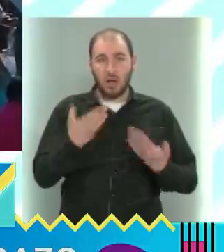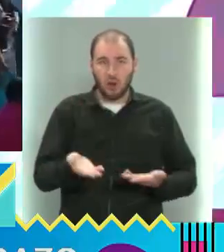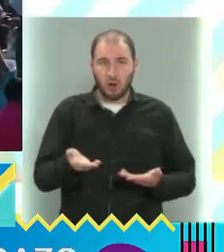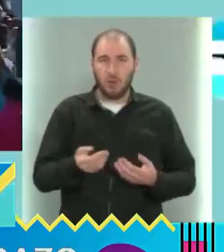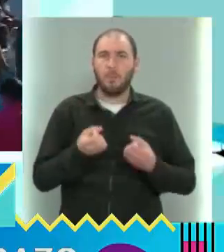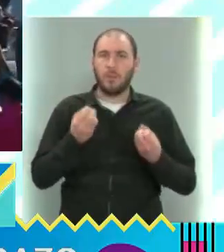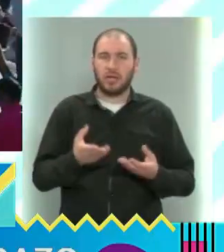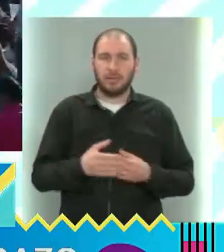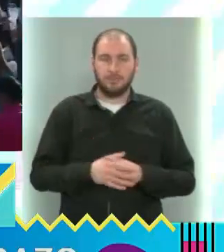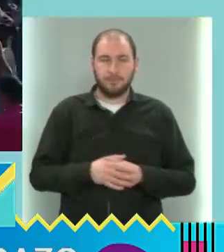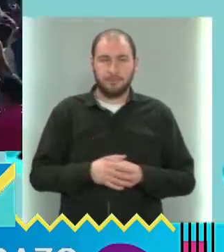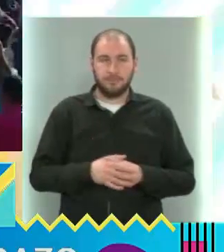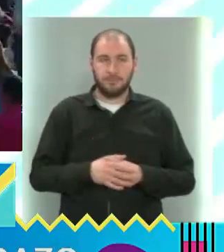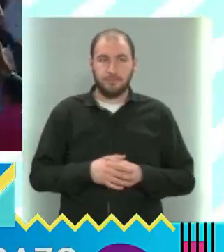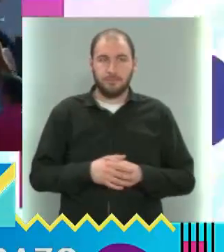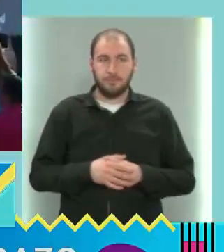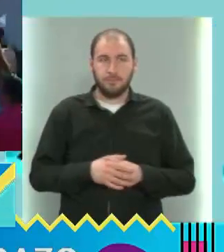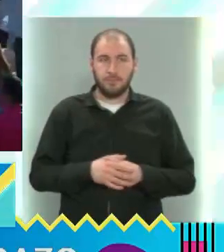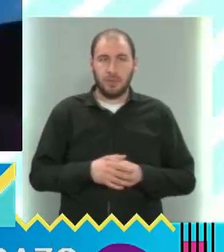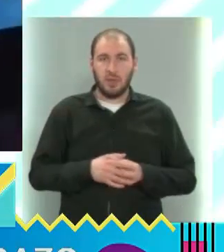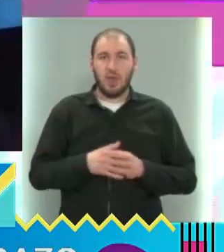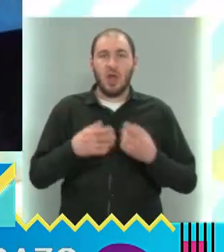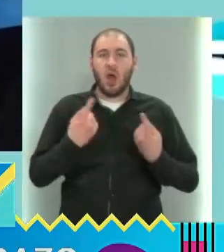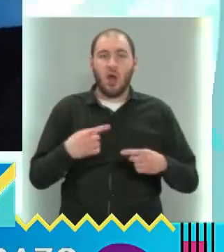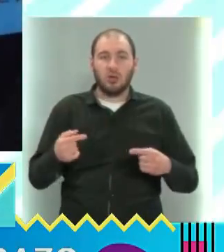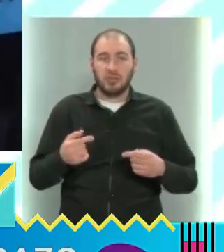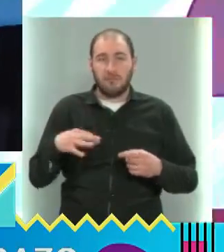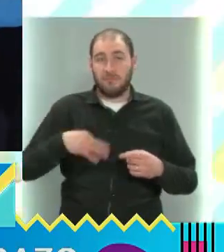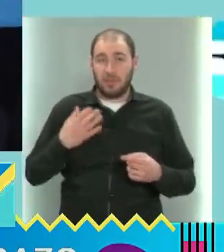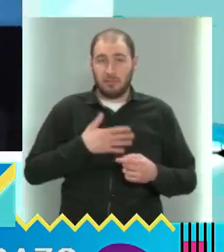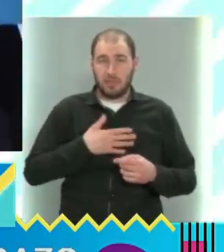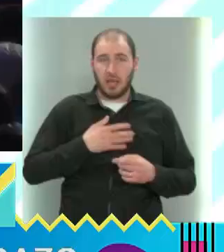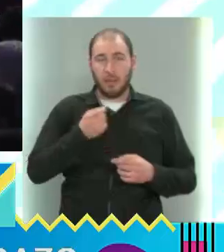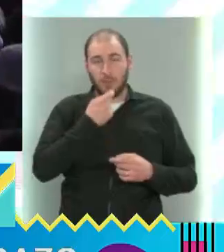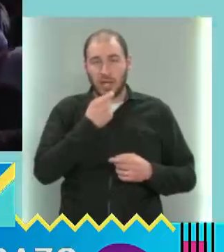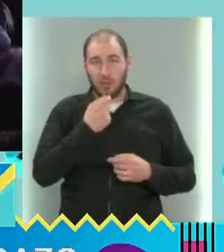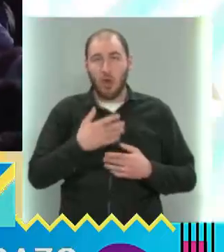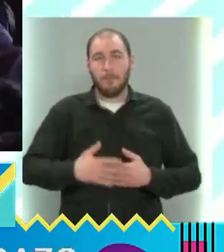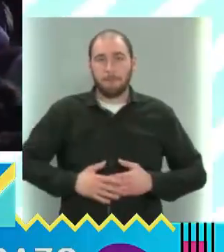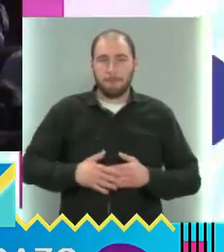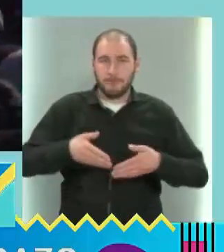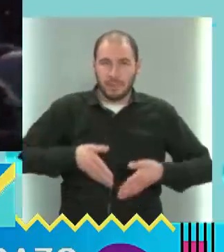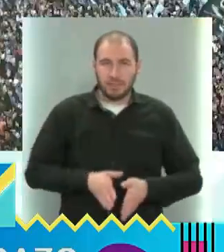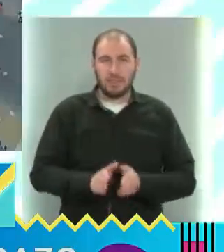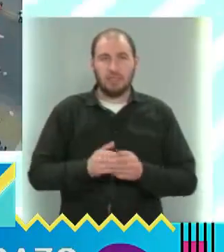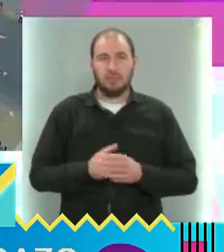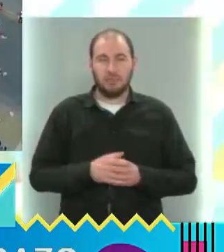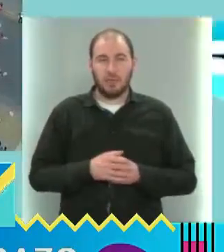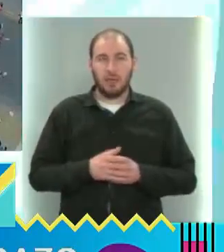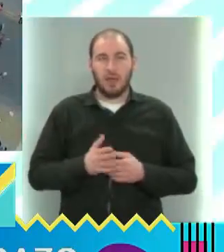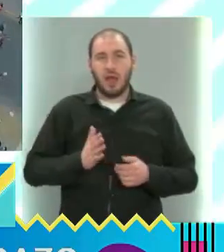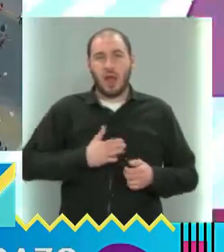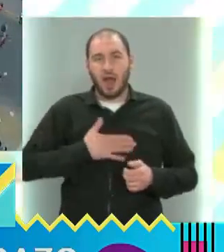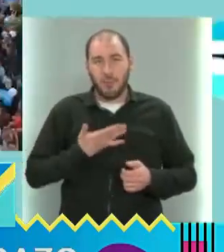pasa por lo que pueda hacer en mi vida, incluyendo, bueno, la maternidad, el